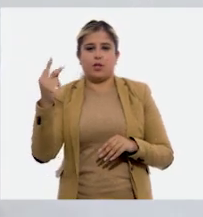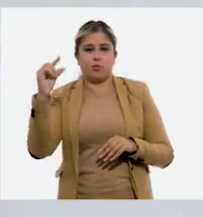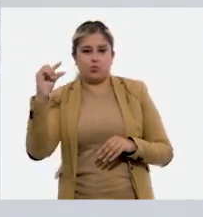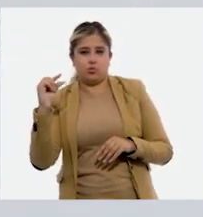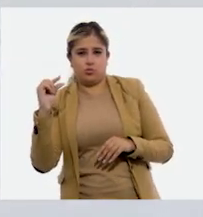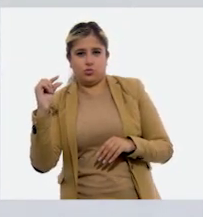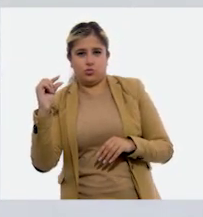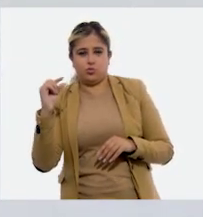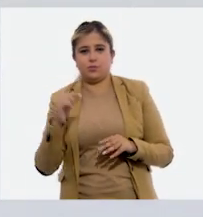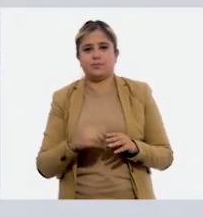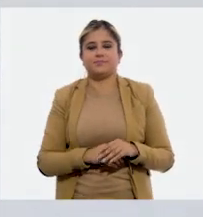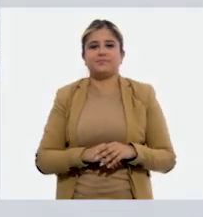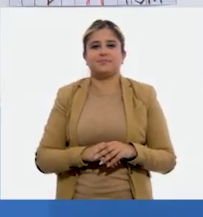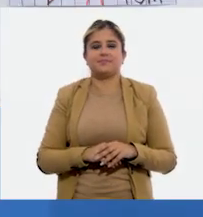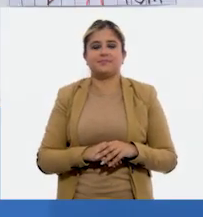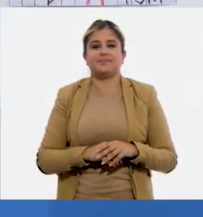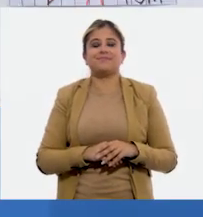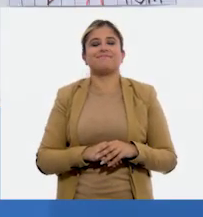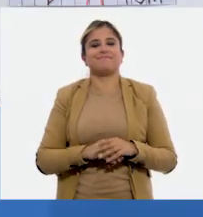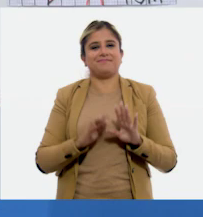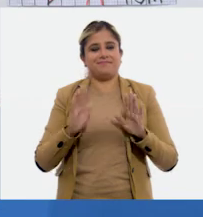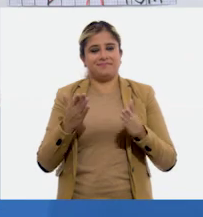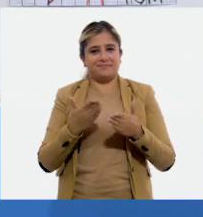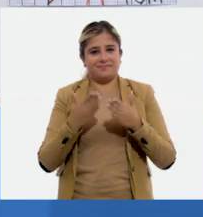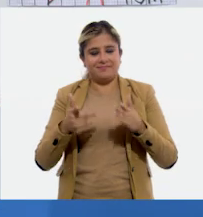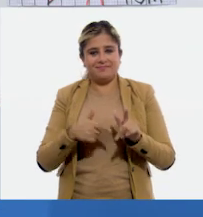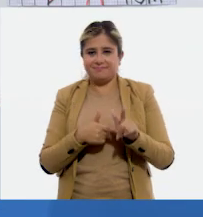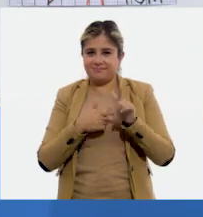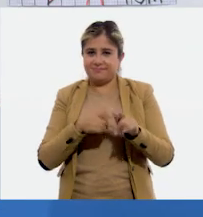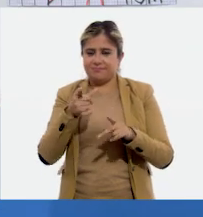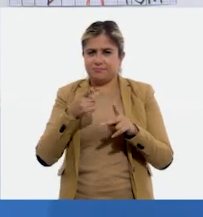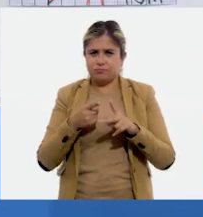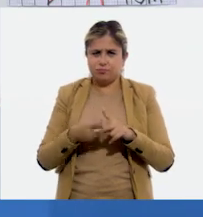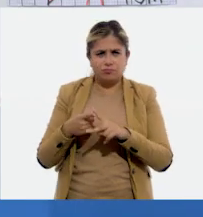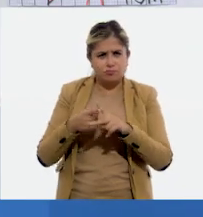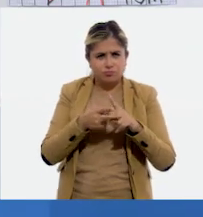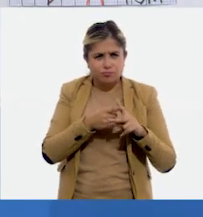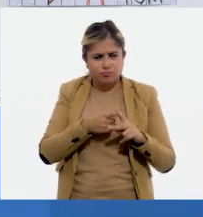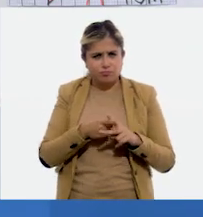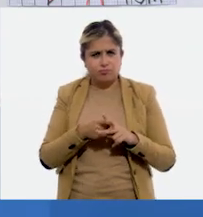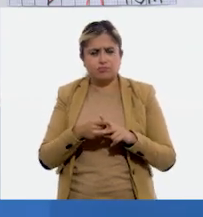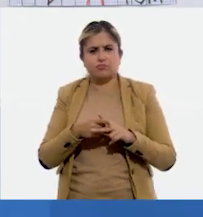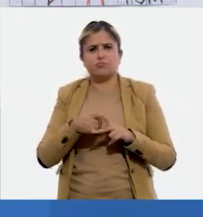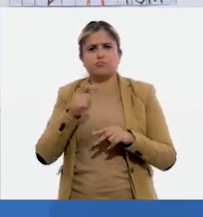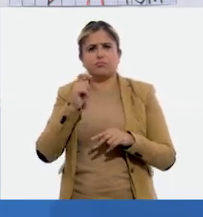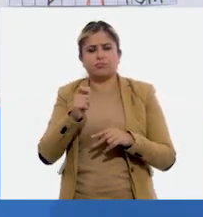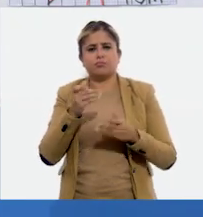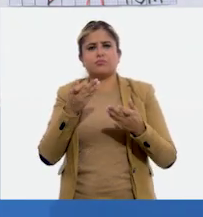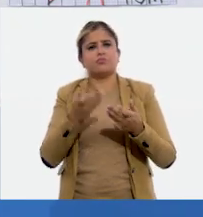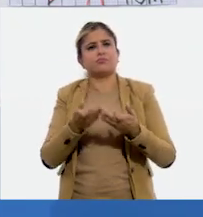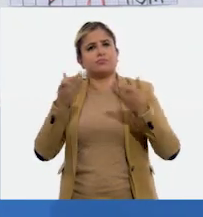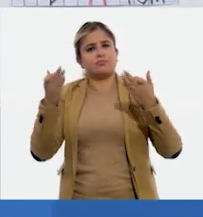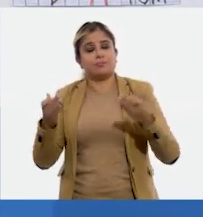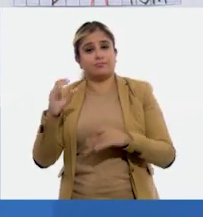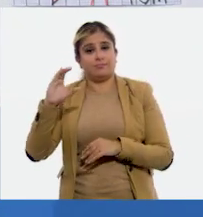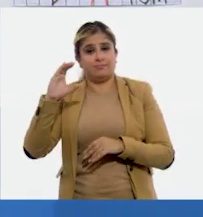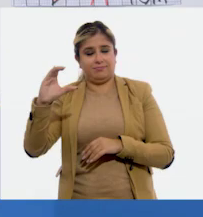cuadrados. Ahora sí, calculemos enseguida el terreno